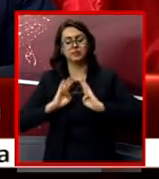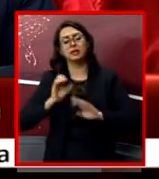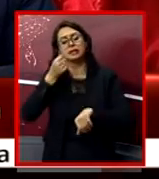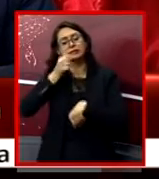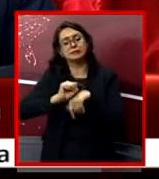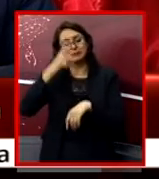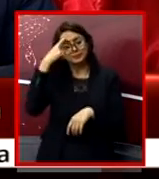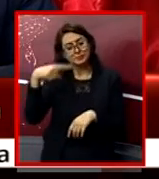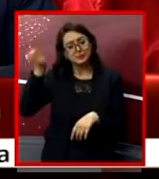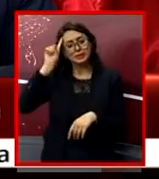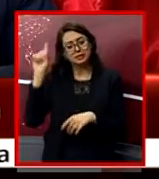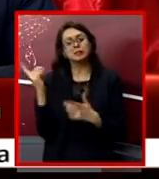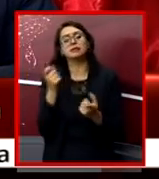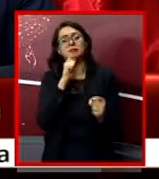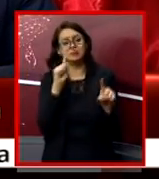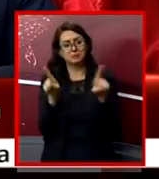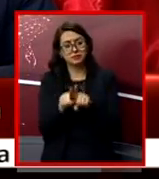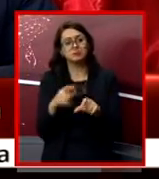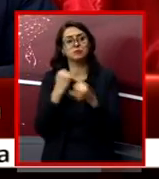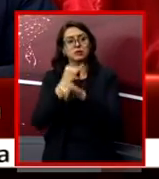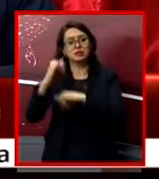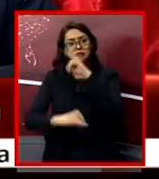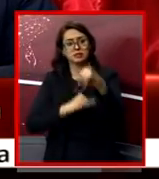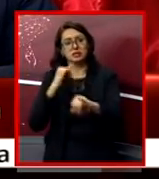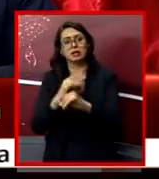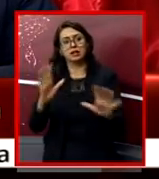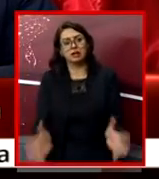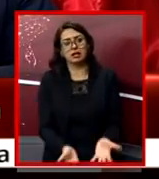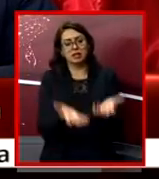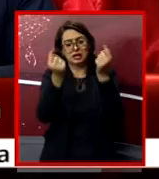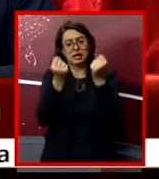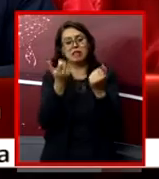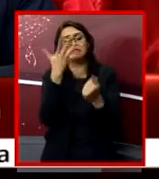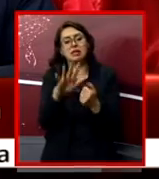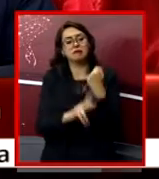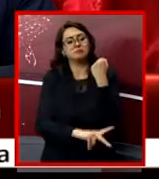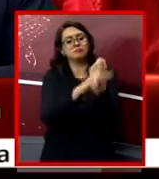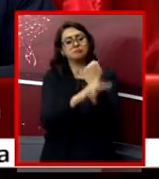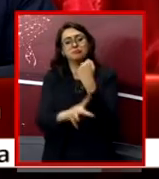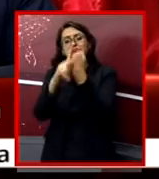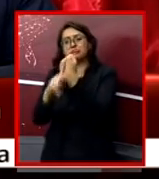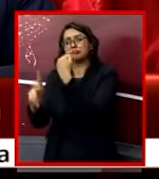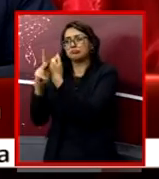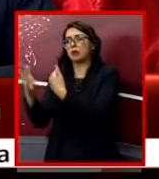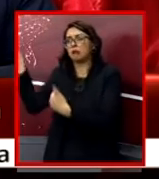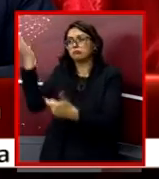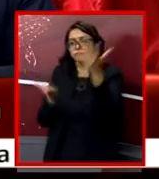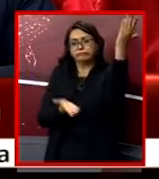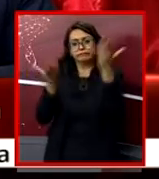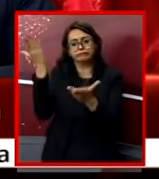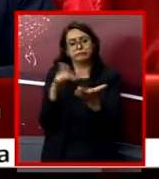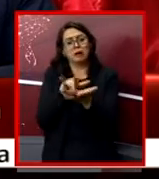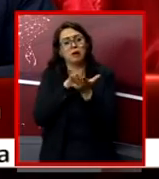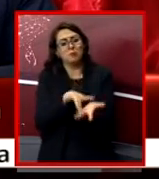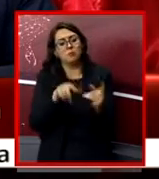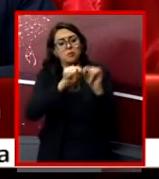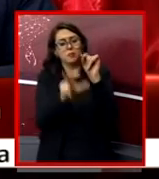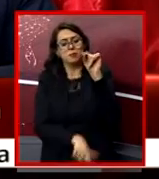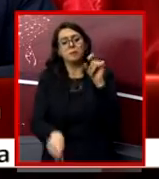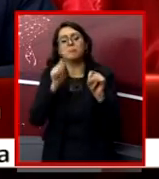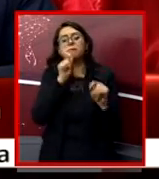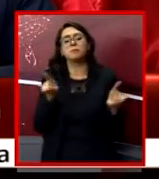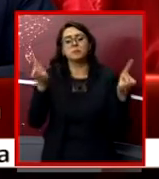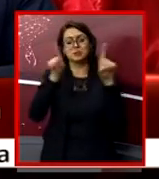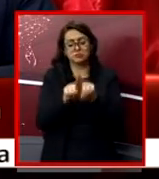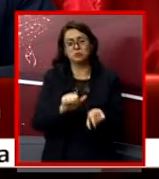de Marina, a los rescatistas internacionales de más de 10 países que se solidarizaron con el pueblo de México y a las naciones